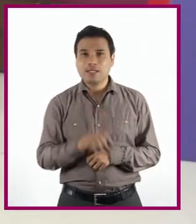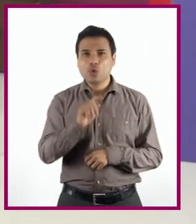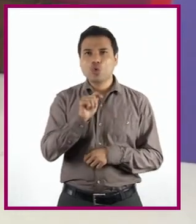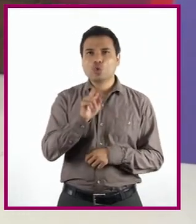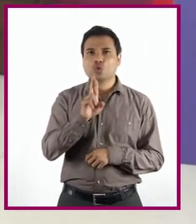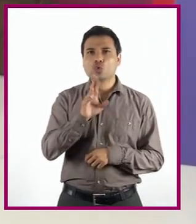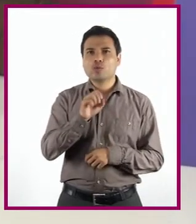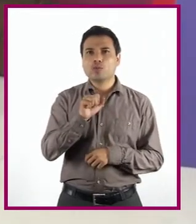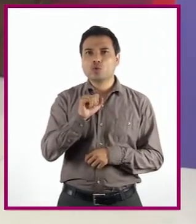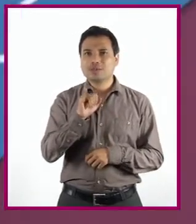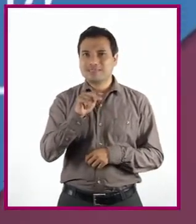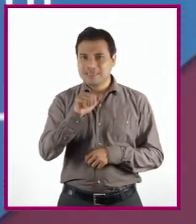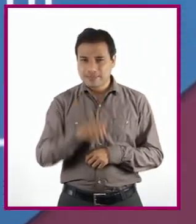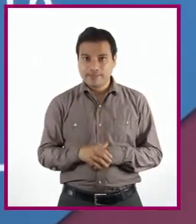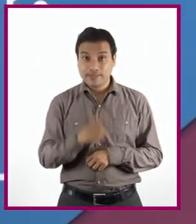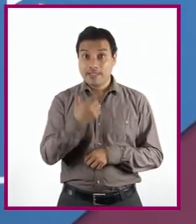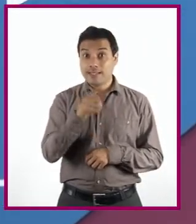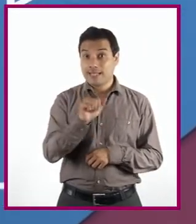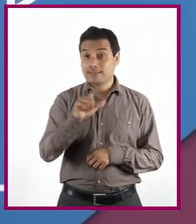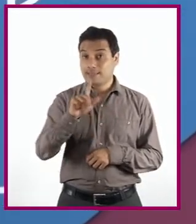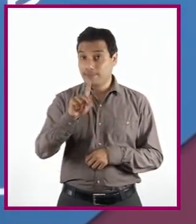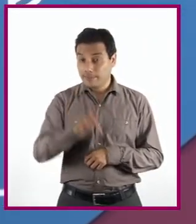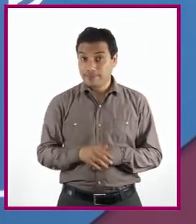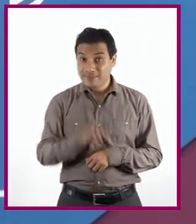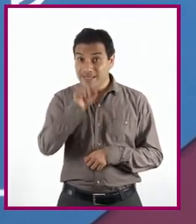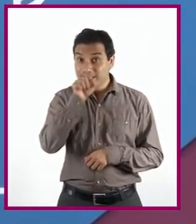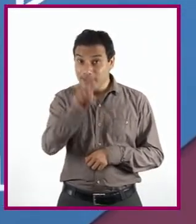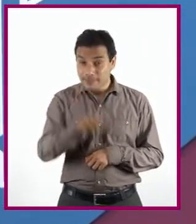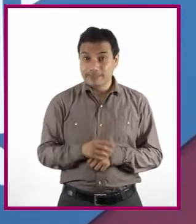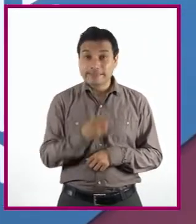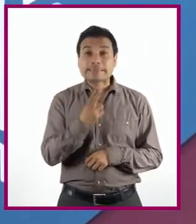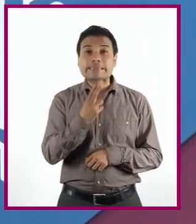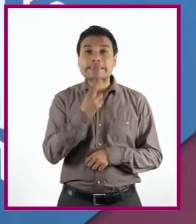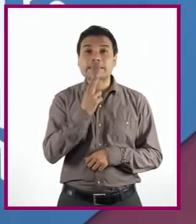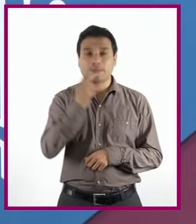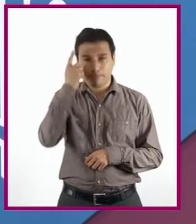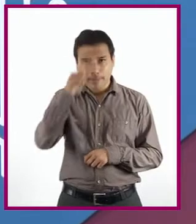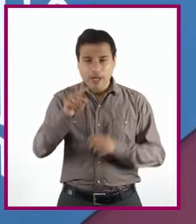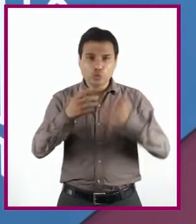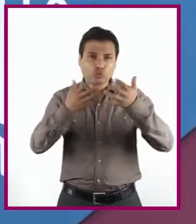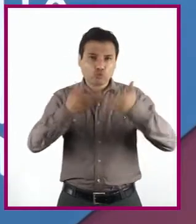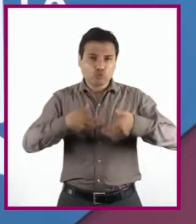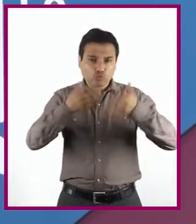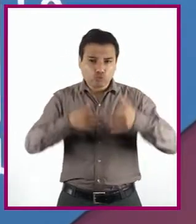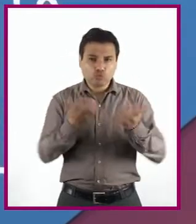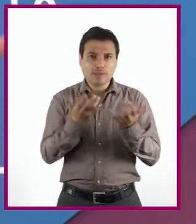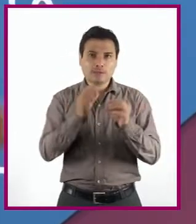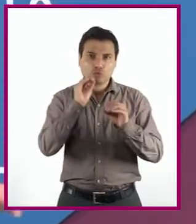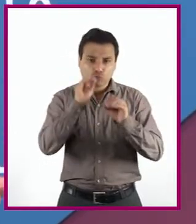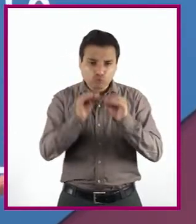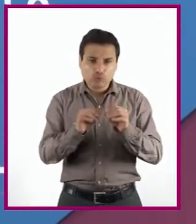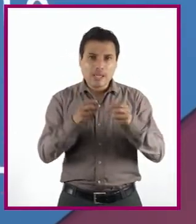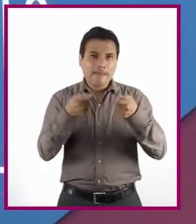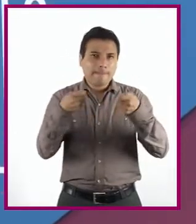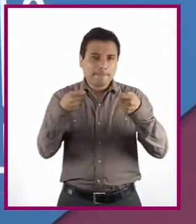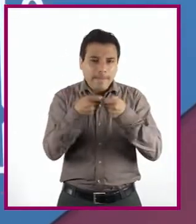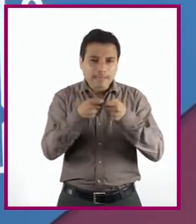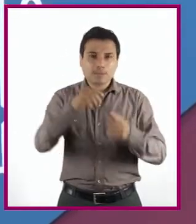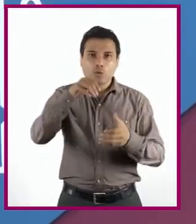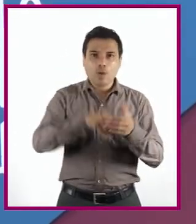gas LP, sino también porque es la base para la industria que elabora plásticos,